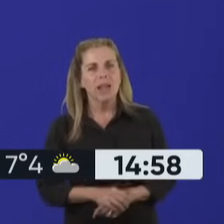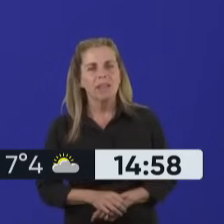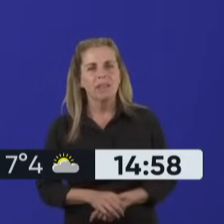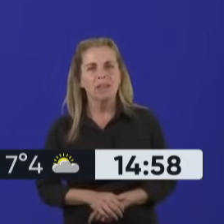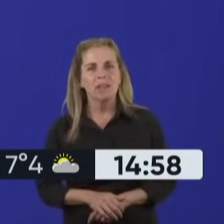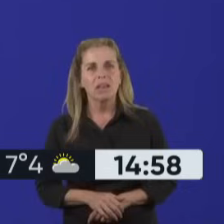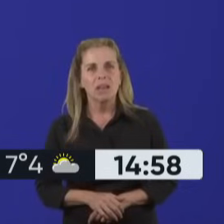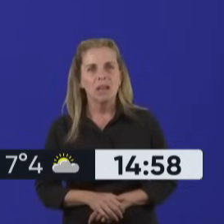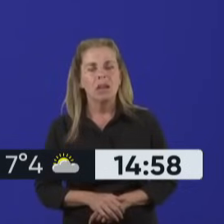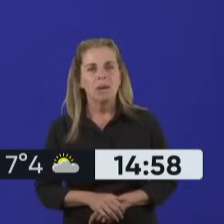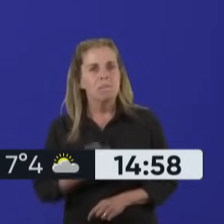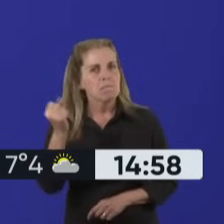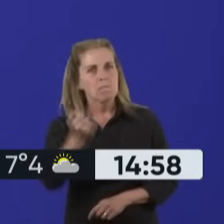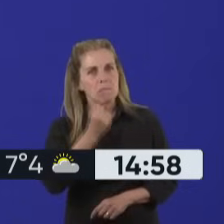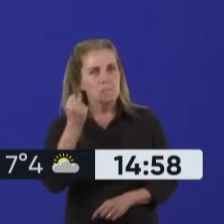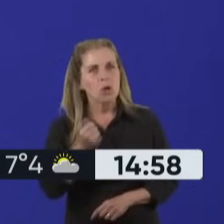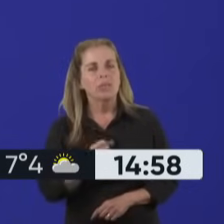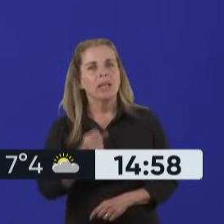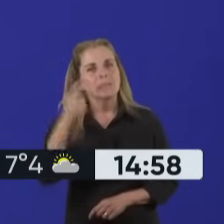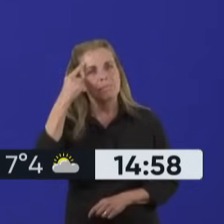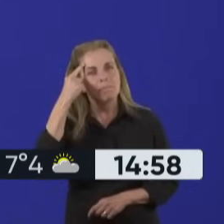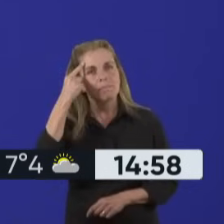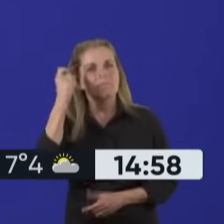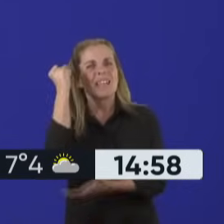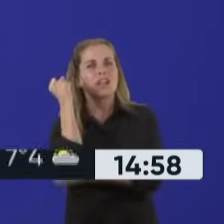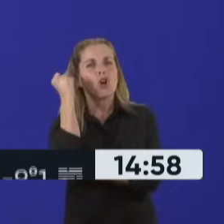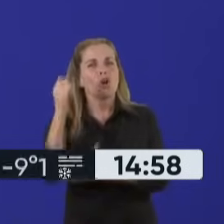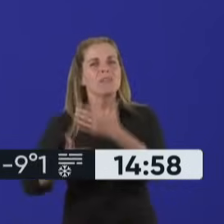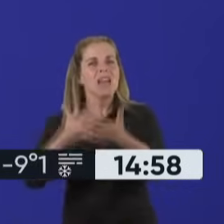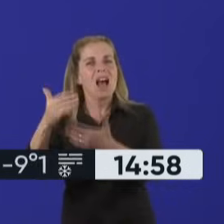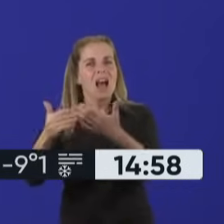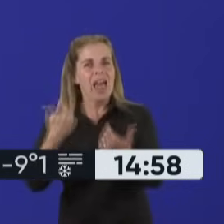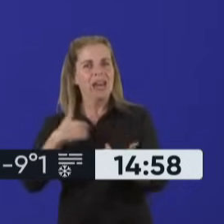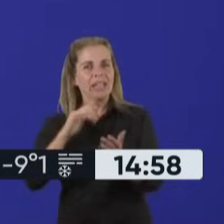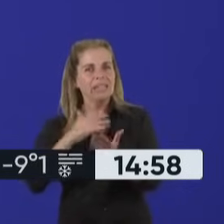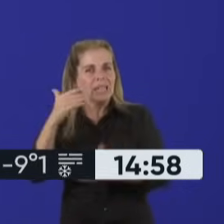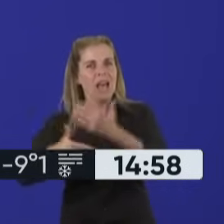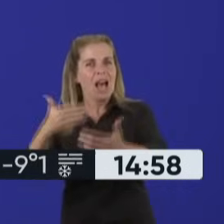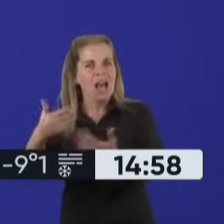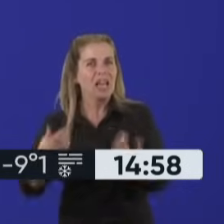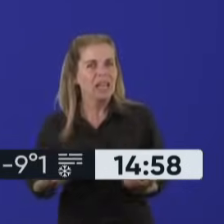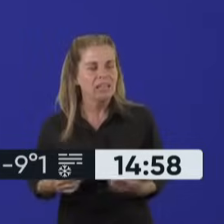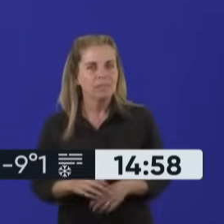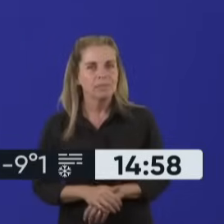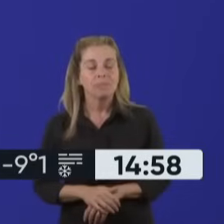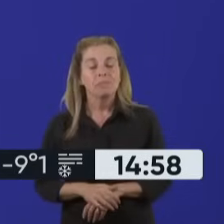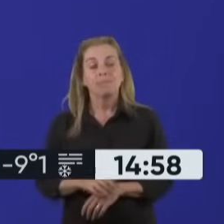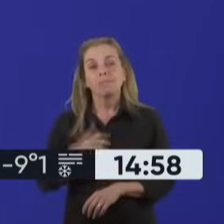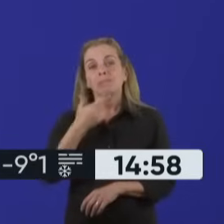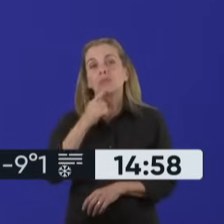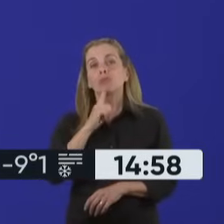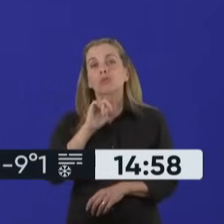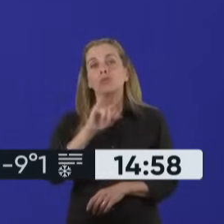que juega un rol importante en el crecimiento es el trabajo enorme que hace el doctor Federico